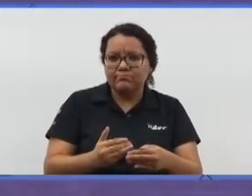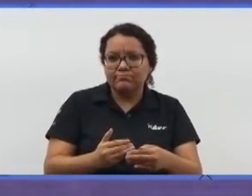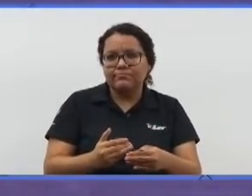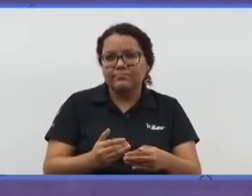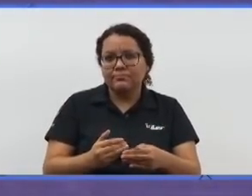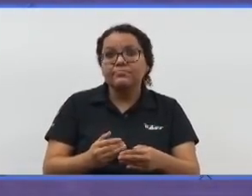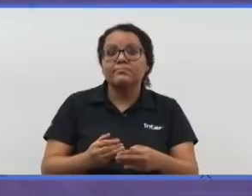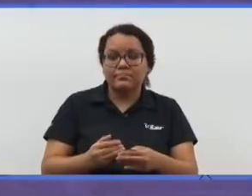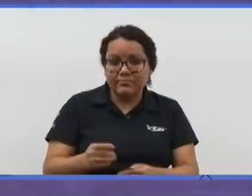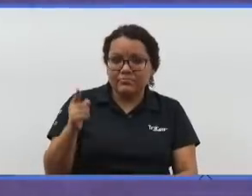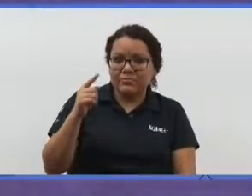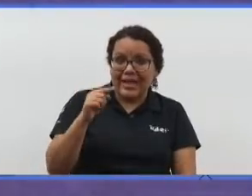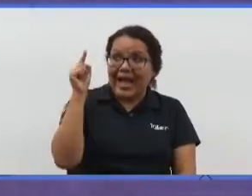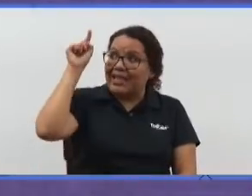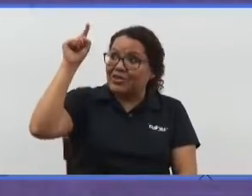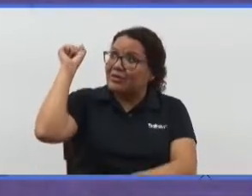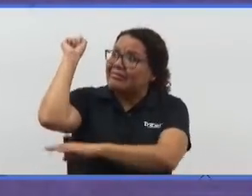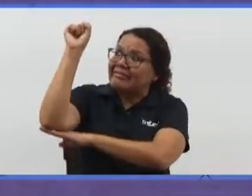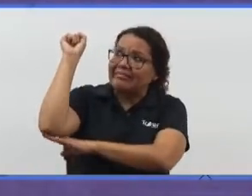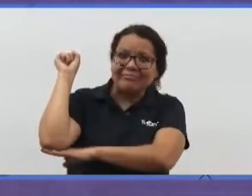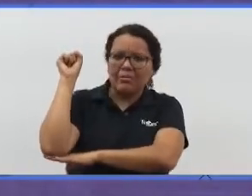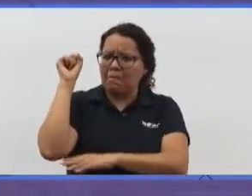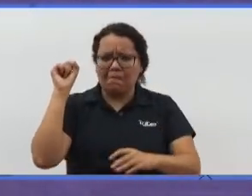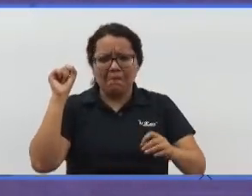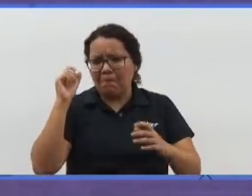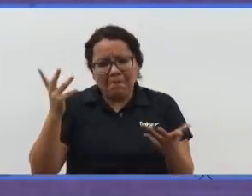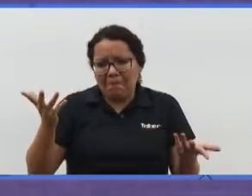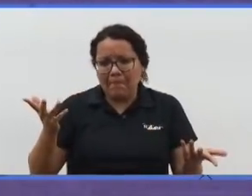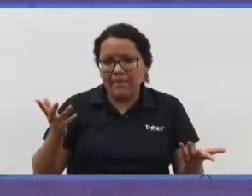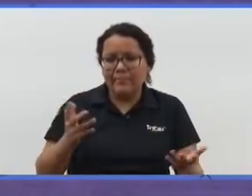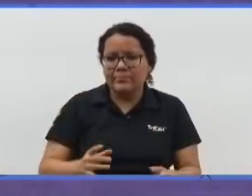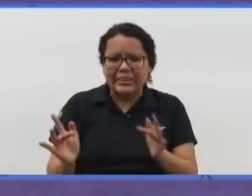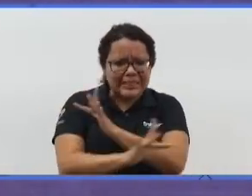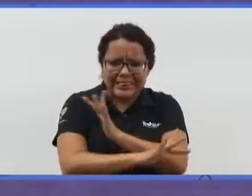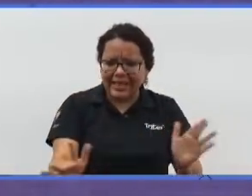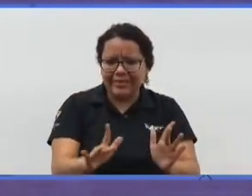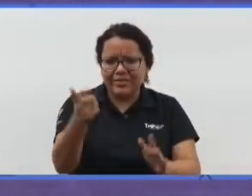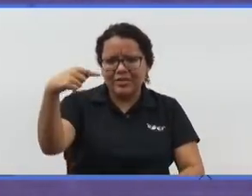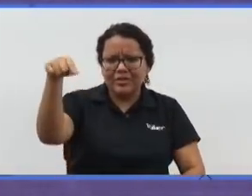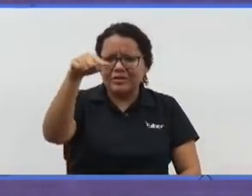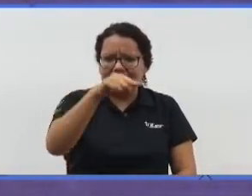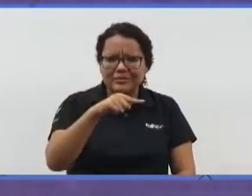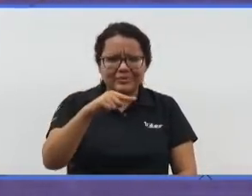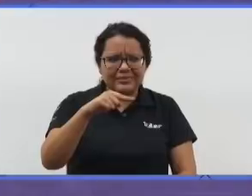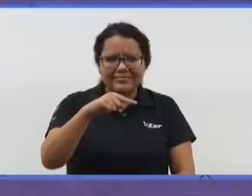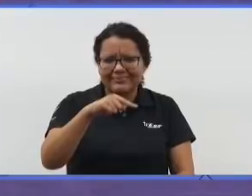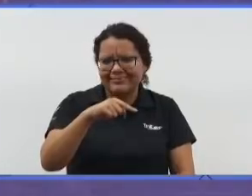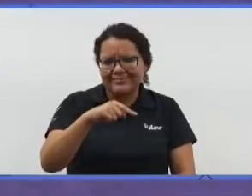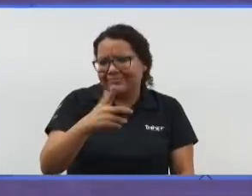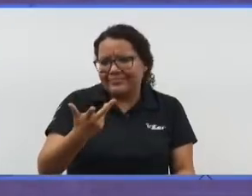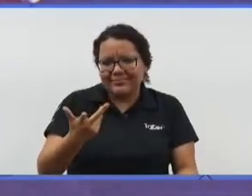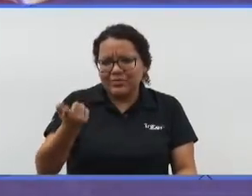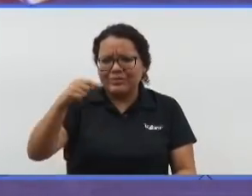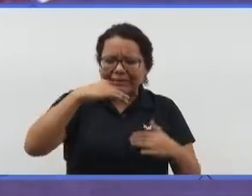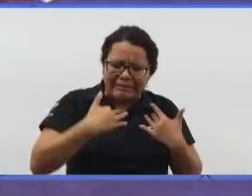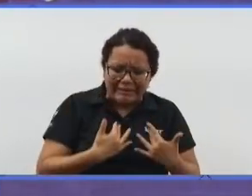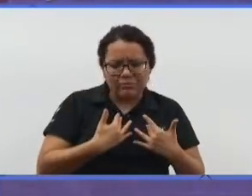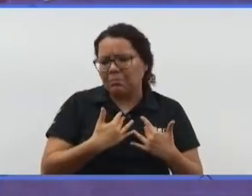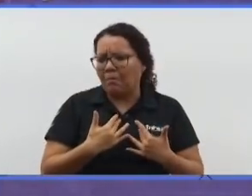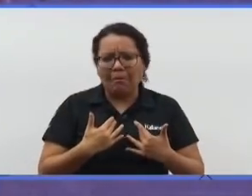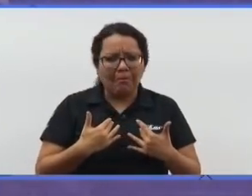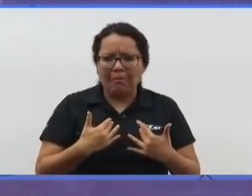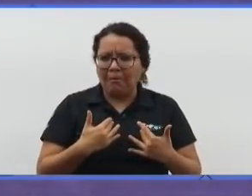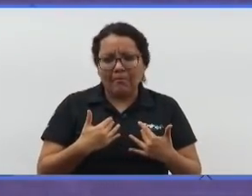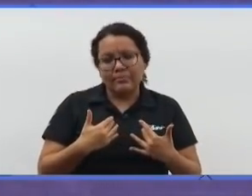a dios nadie le ha ganado una batalla no se mueva no se enrede no se rinda